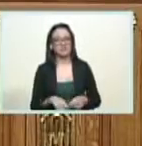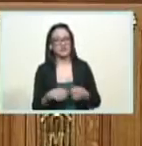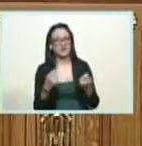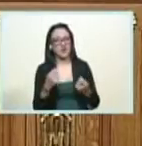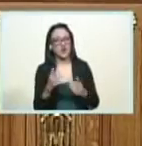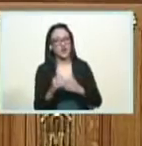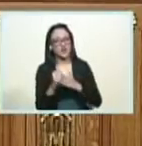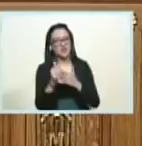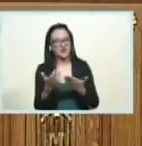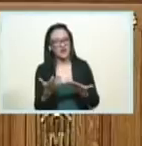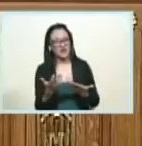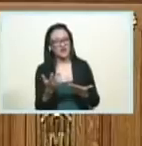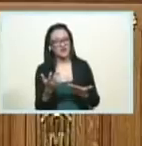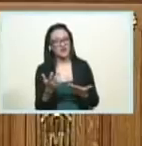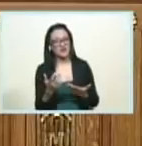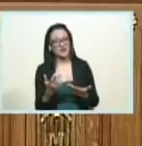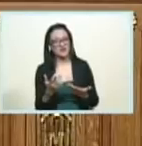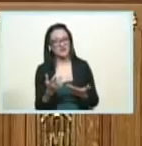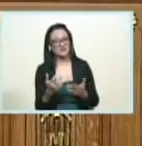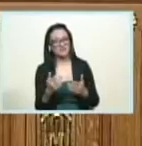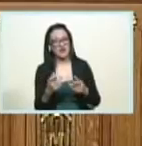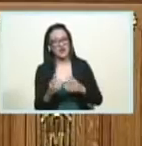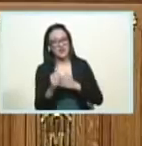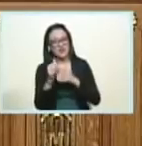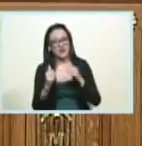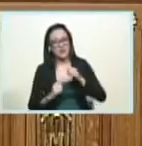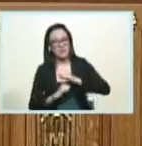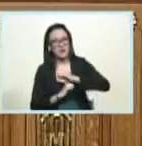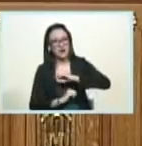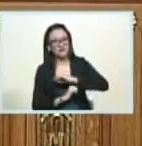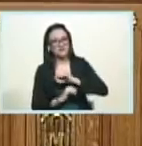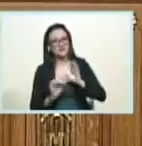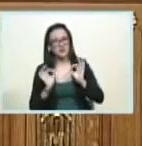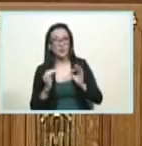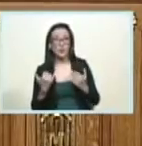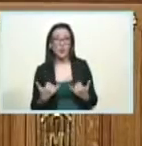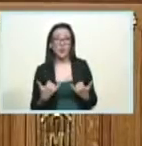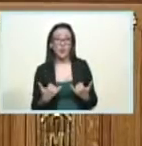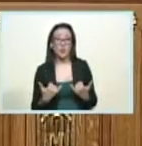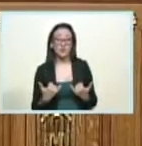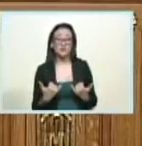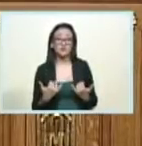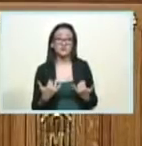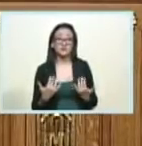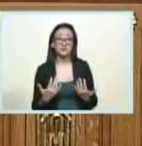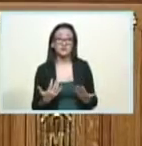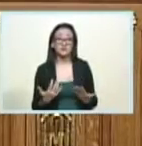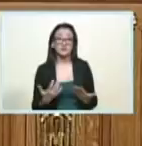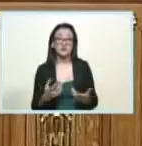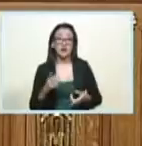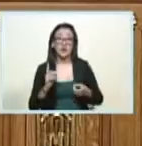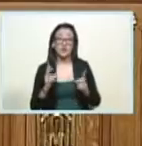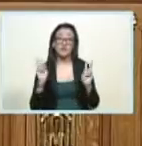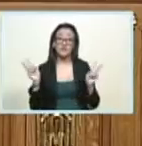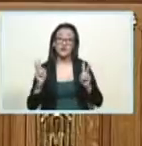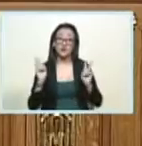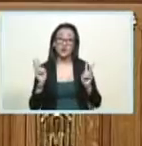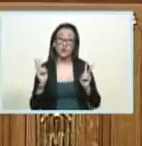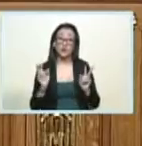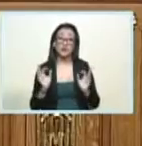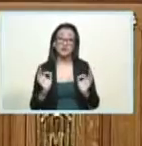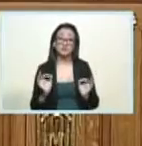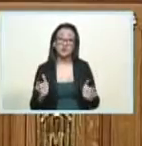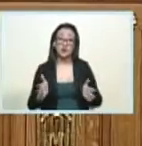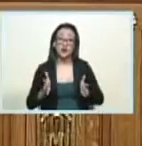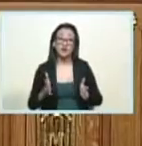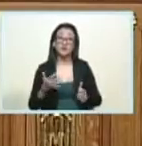líderes regionales, a sus líderes de base, que seguramente hoy estarían disfrutando de algunas victorias,